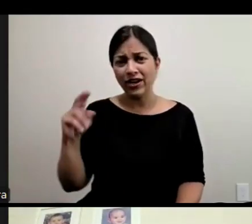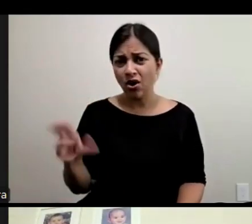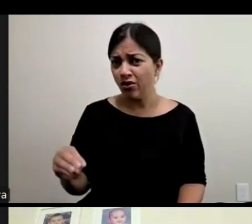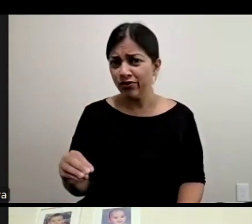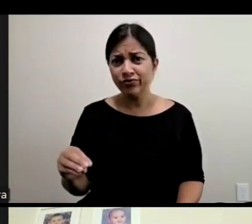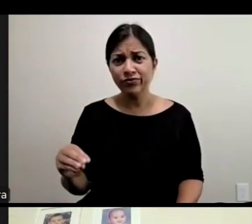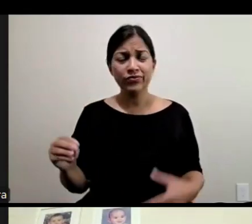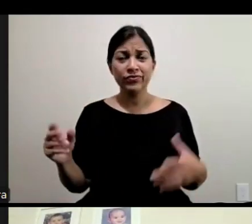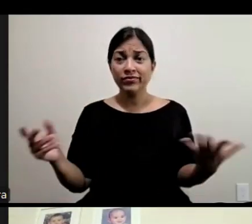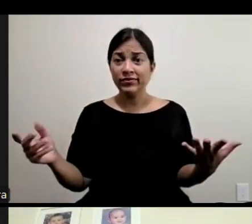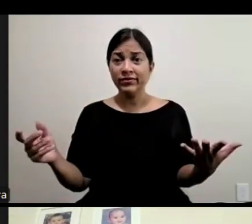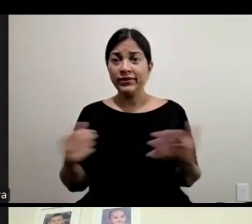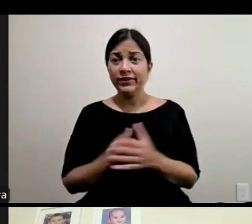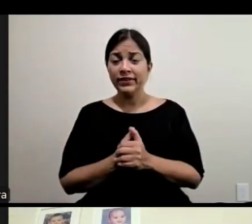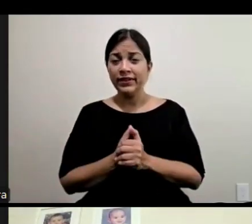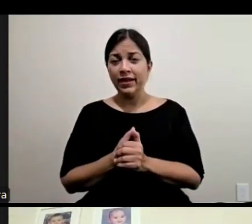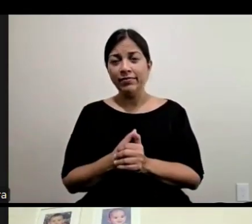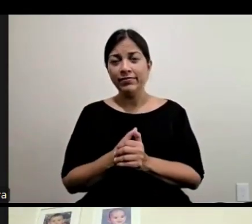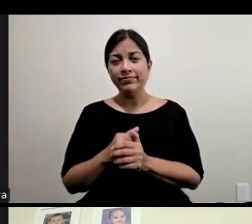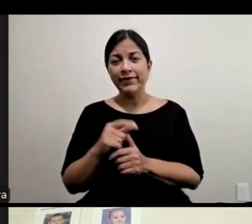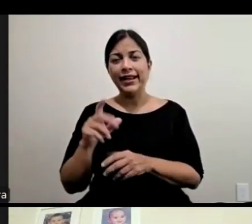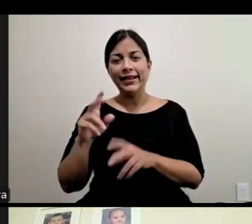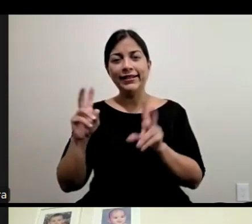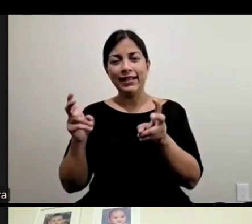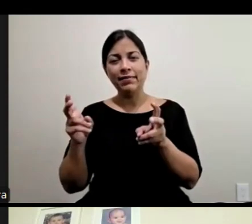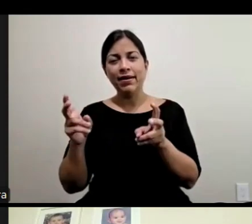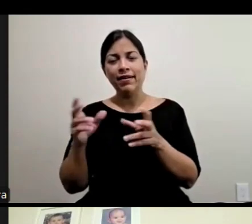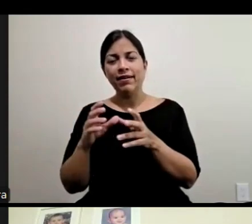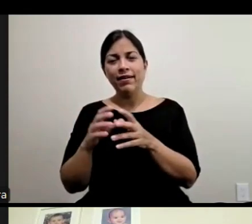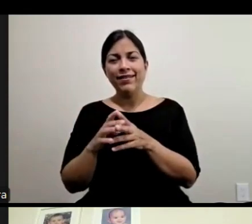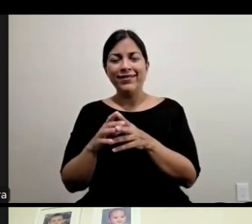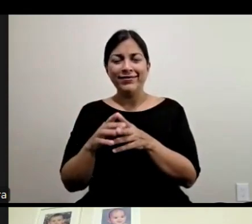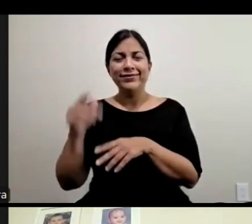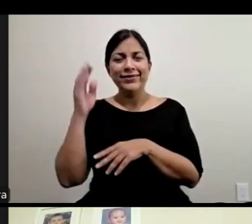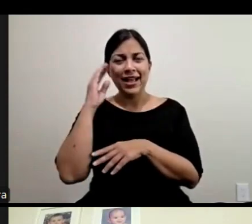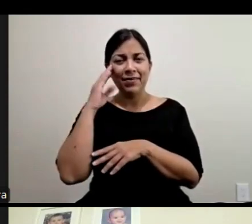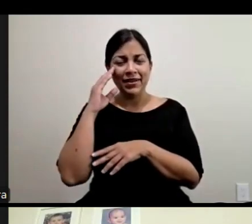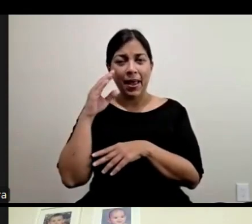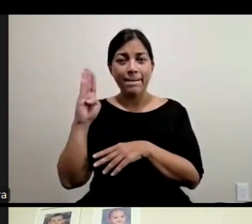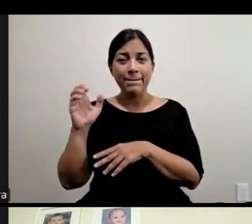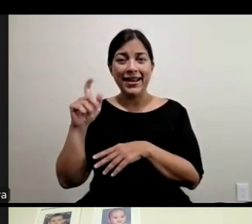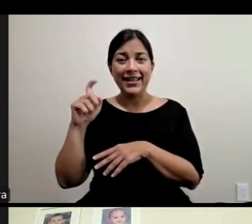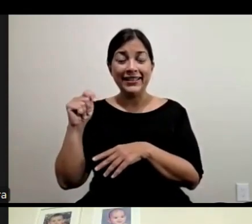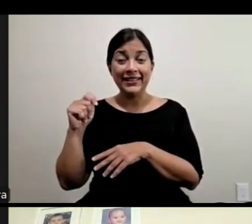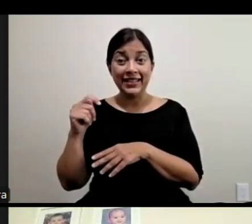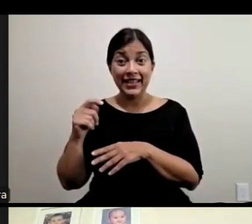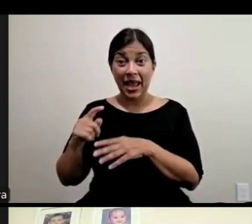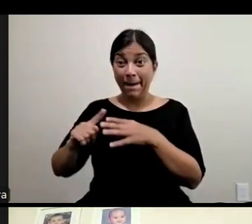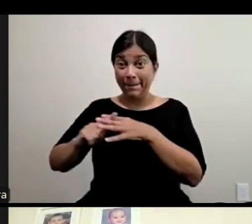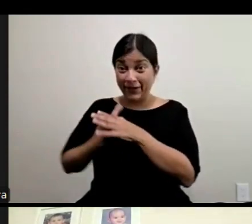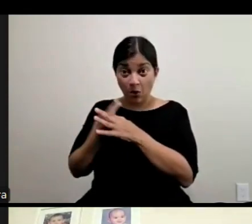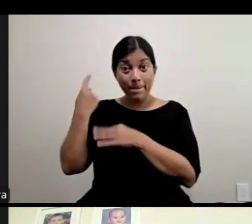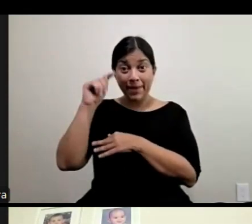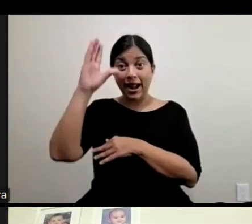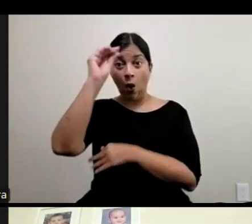a entrar de lleno al tema, vas a ver que originalmente el ballet era solamente para varones. Y fue